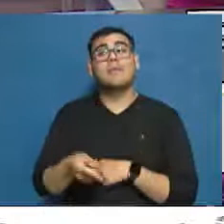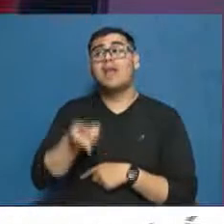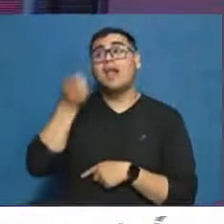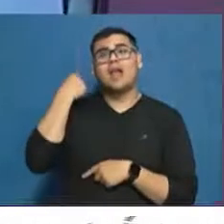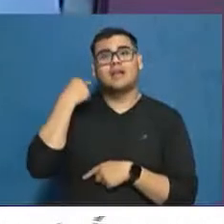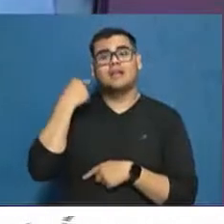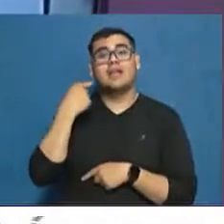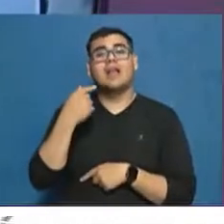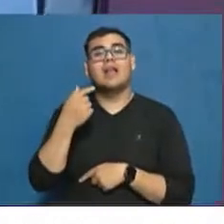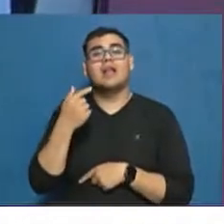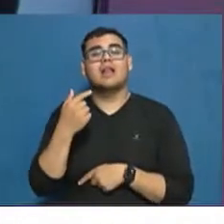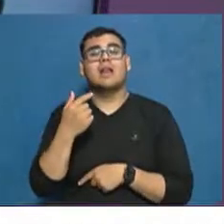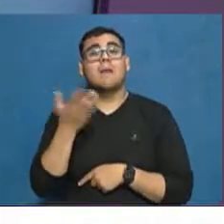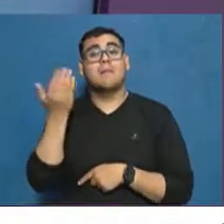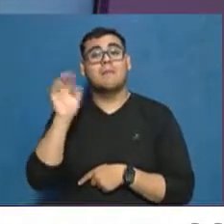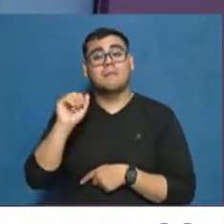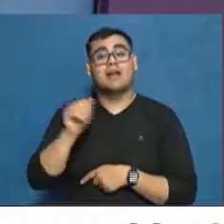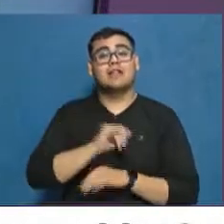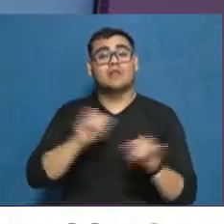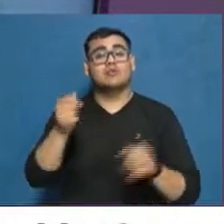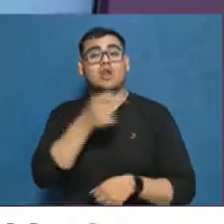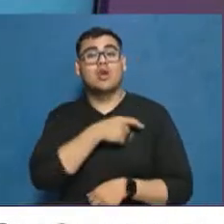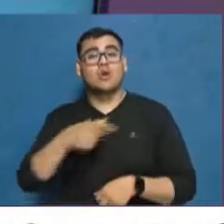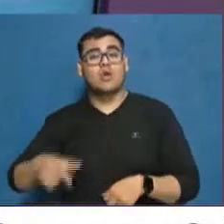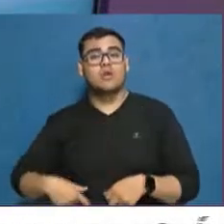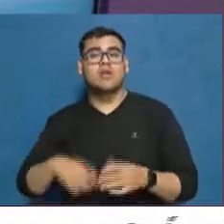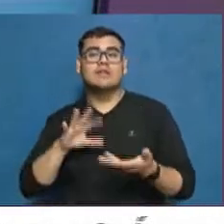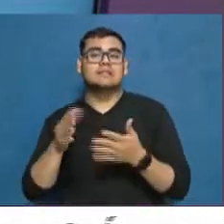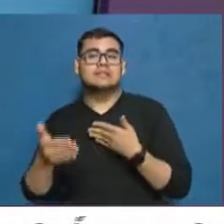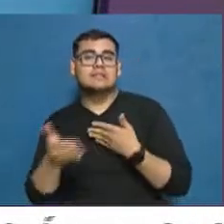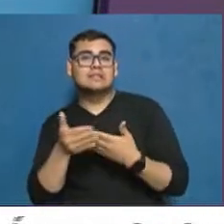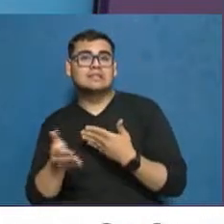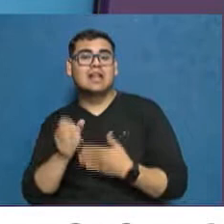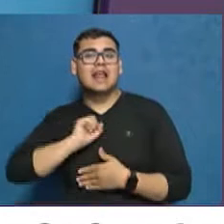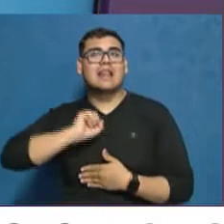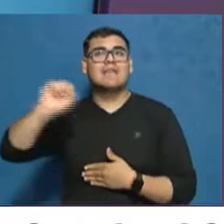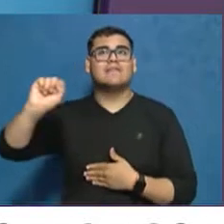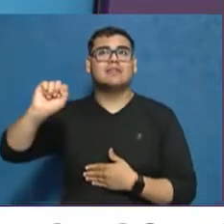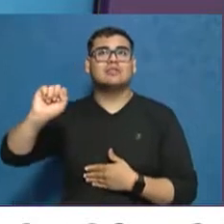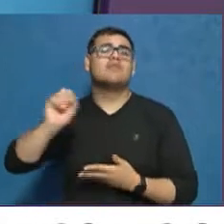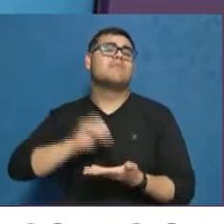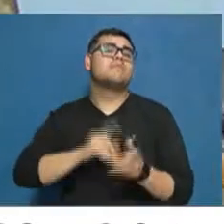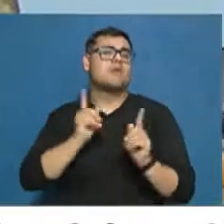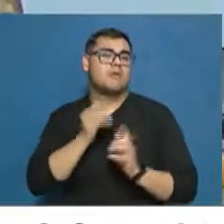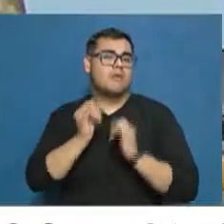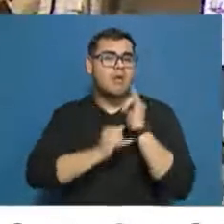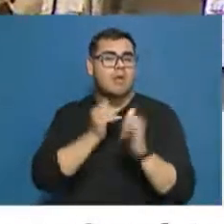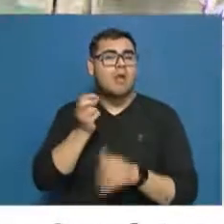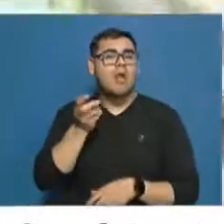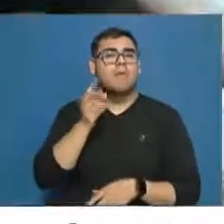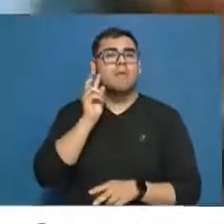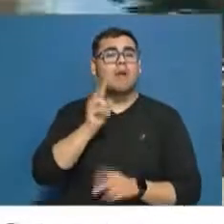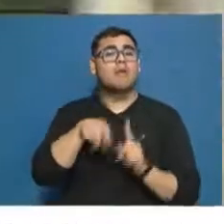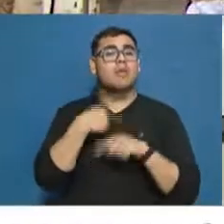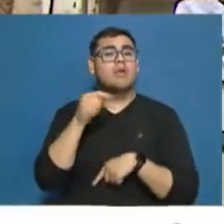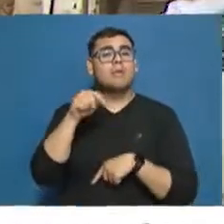llegar lo más cercano posible a esta inflación galopante de este 2022. Lo escuchamos y después repasamos lo que ocurrió hoy a la